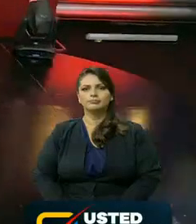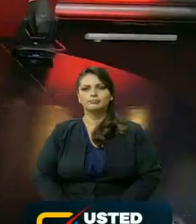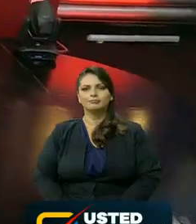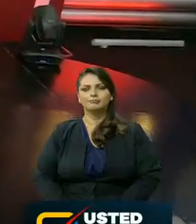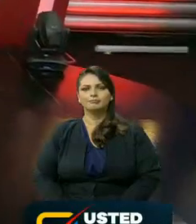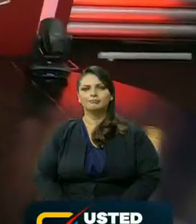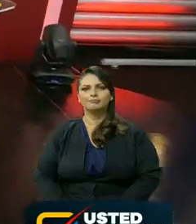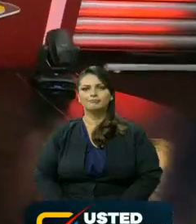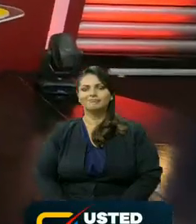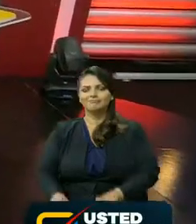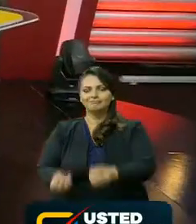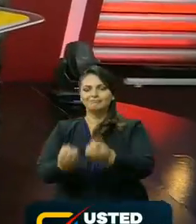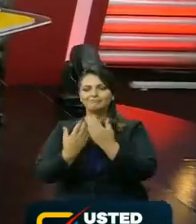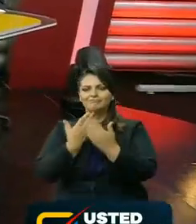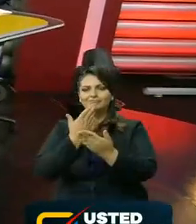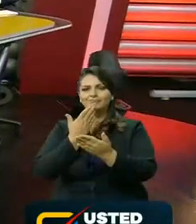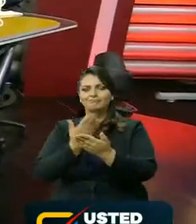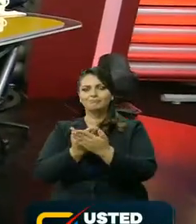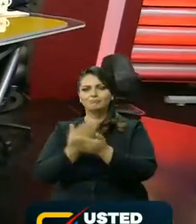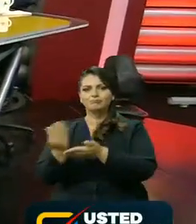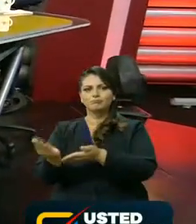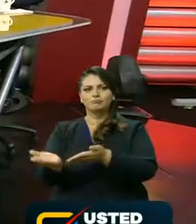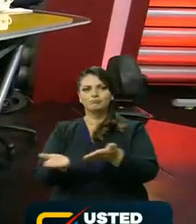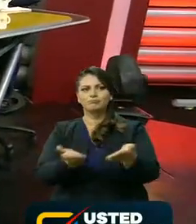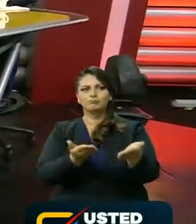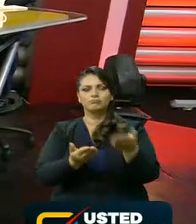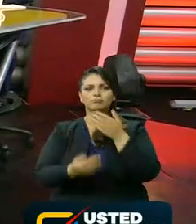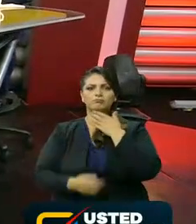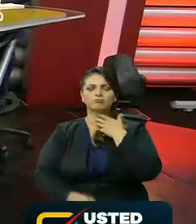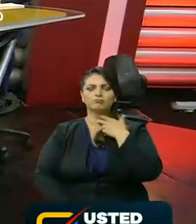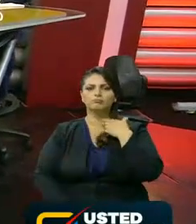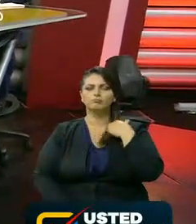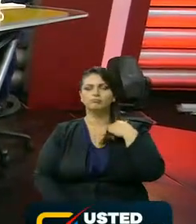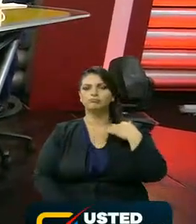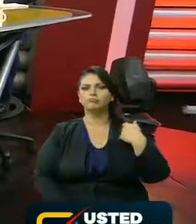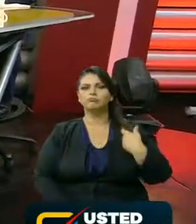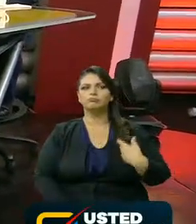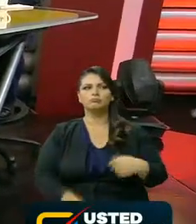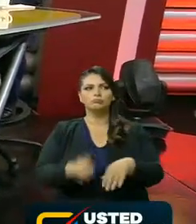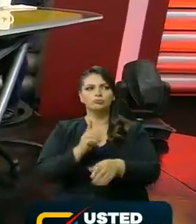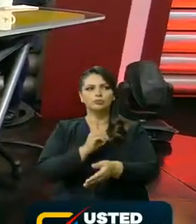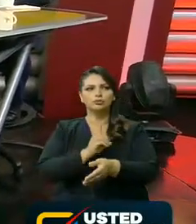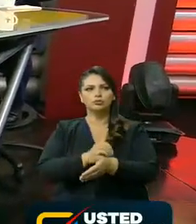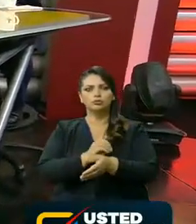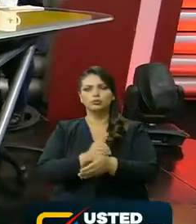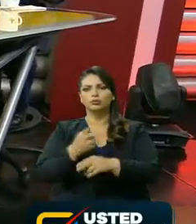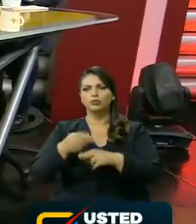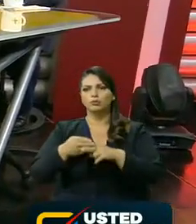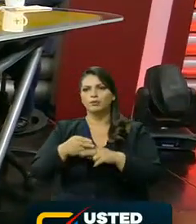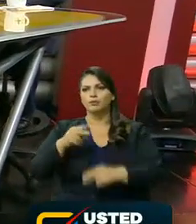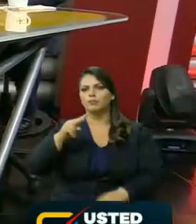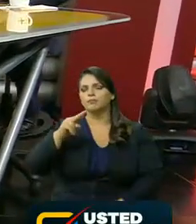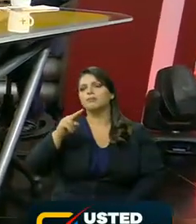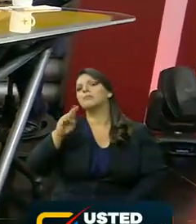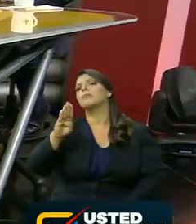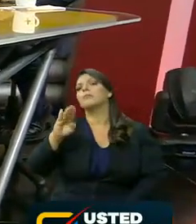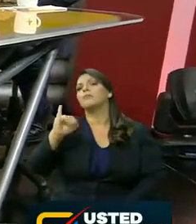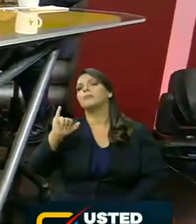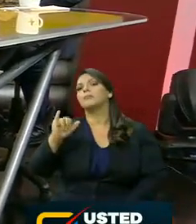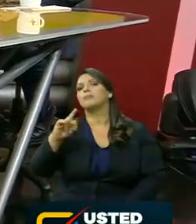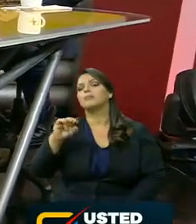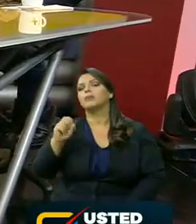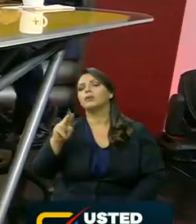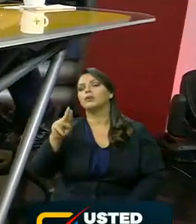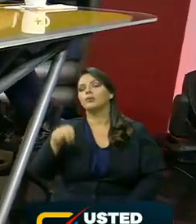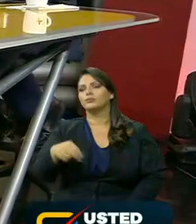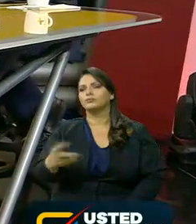gracias a Francisco Ramírez y damos la más cordial bienvenida al doctor Byron López. Momento del análisis político. Qué bueno que nos acompañe. Bienvenido. Gracias por la